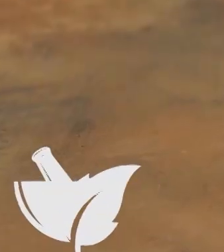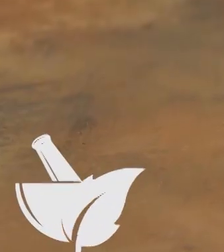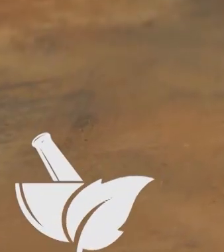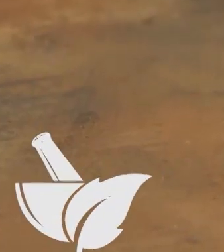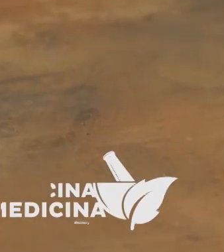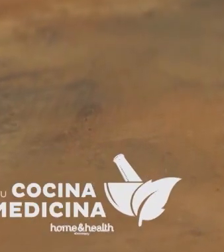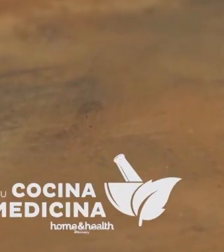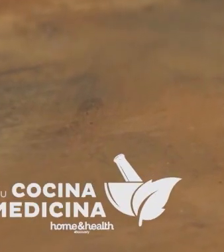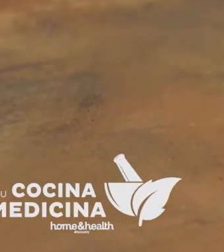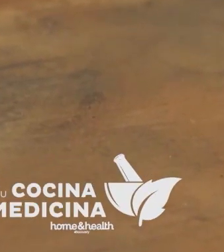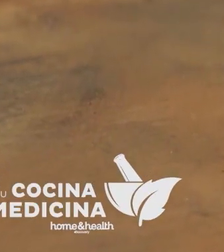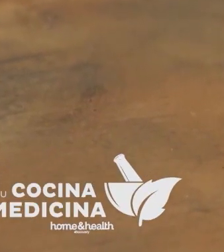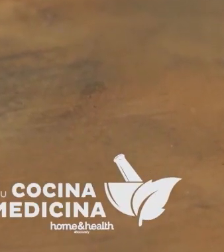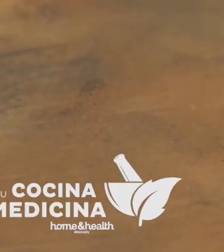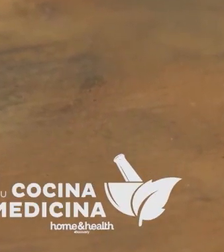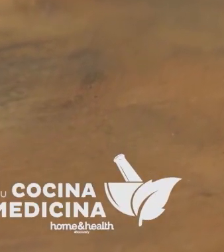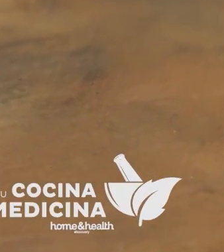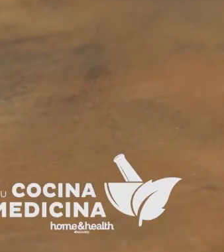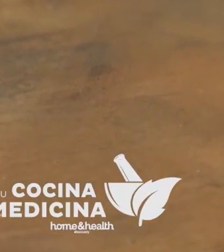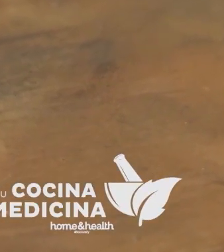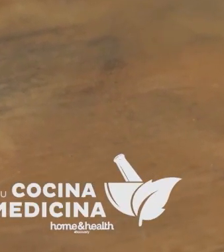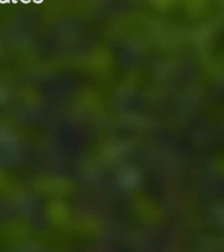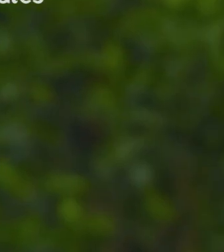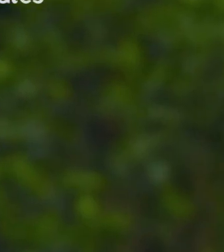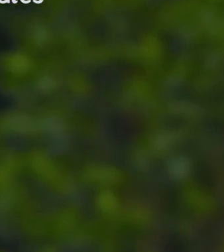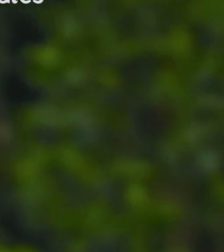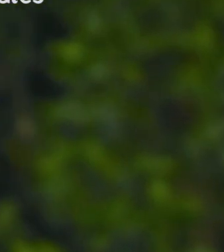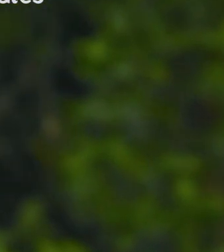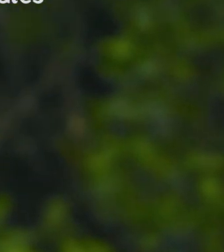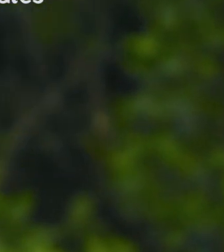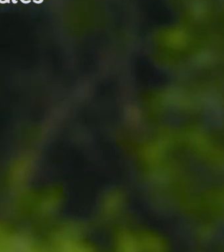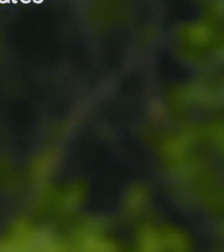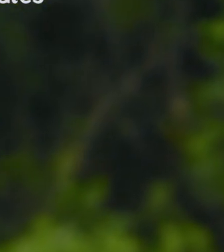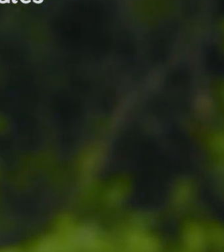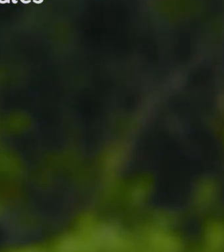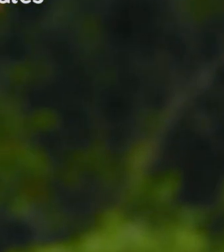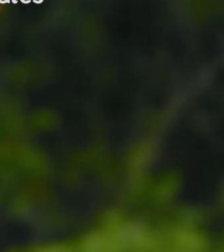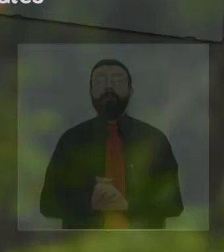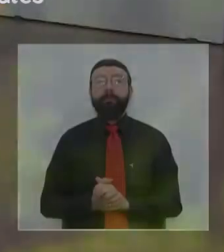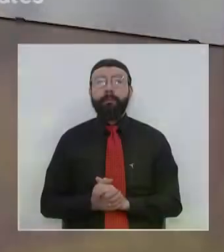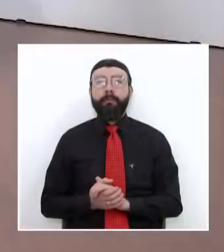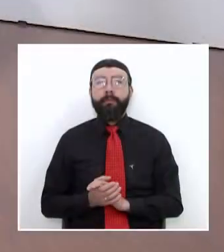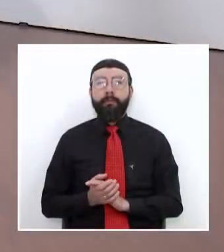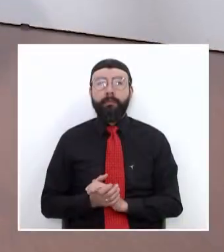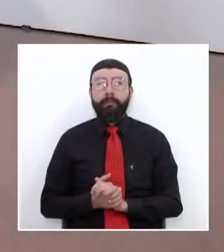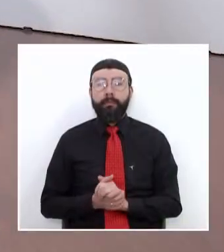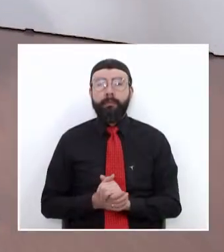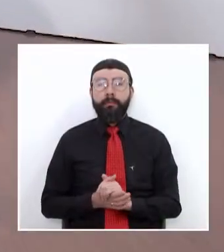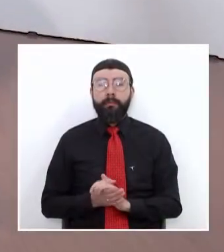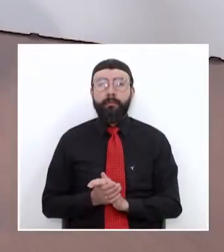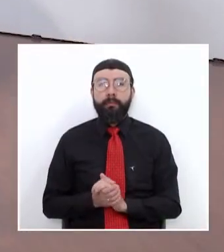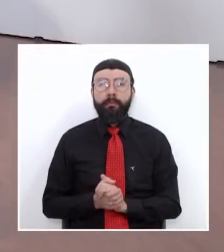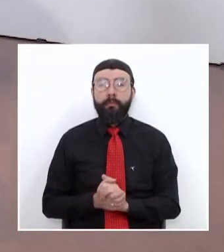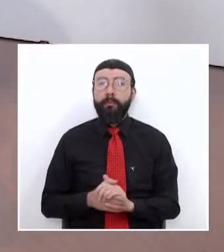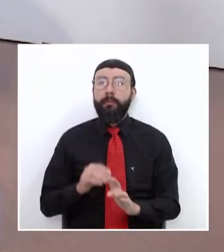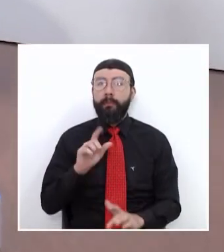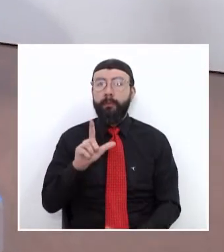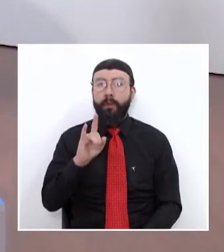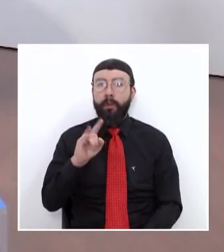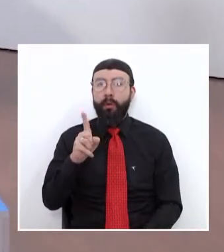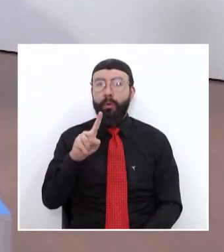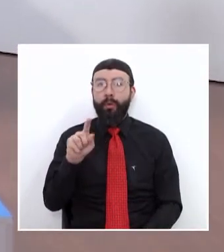Alimento natural que estimula hormonas sexuales 3 veces por semana, la alternativa más saludable. Luisa Martínez se hizo